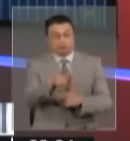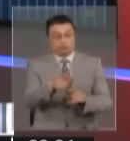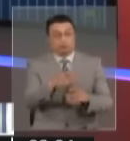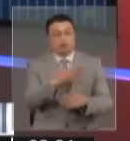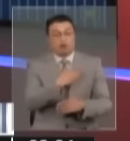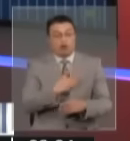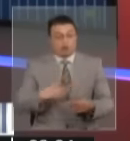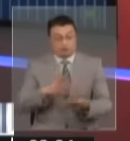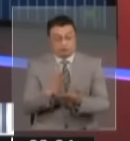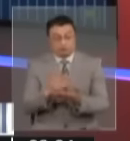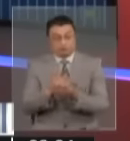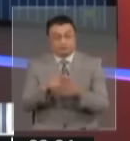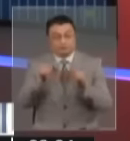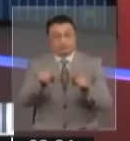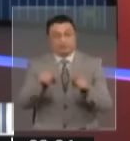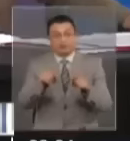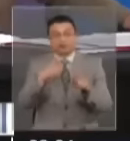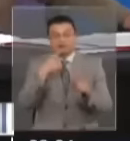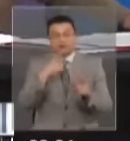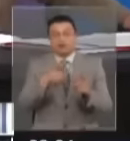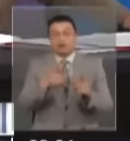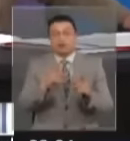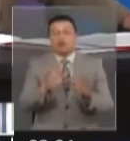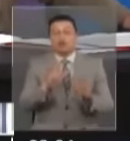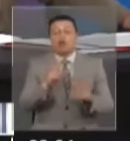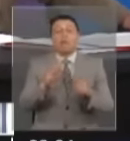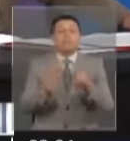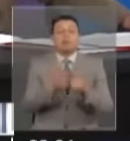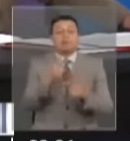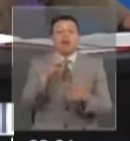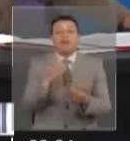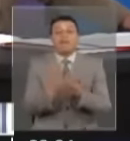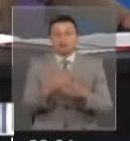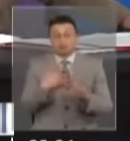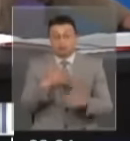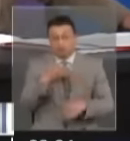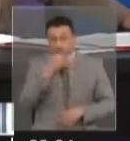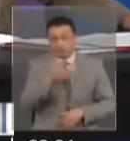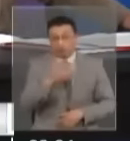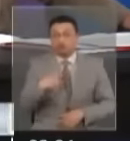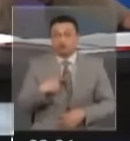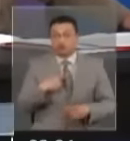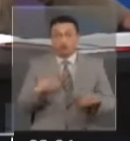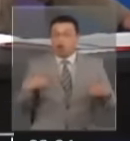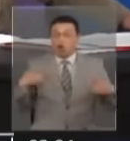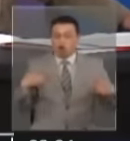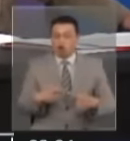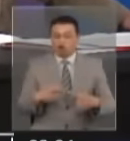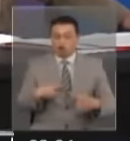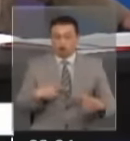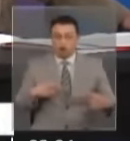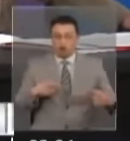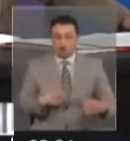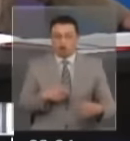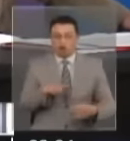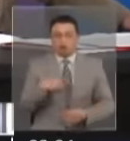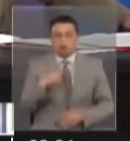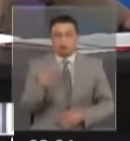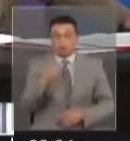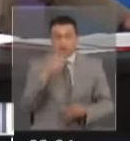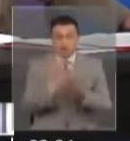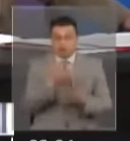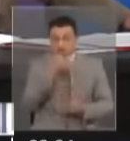una medida como esta que da pie a... No, la verdad es que no es la primera vez que yo me pronuncio al respecto. Yo estoy absolutamente en contra. En contra. ¿Ah? No es la primera vez que